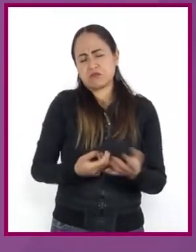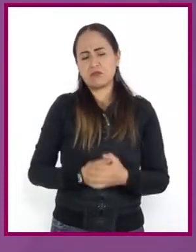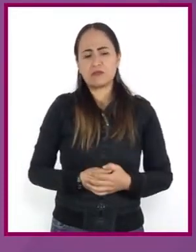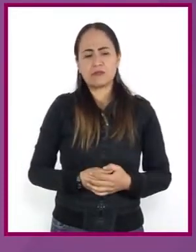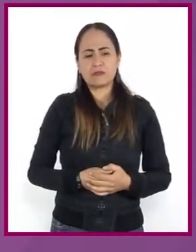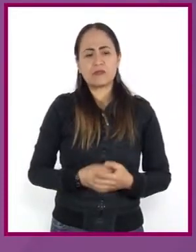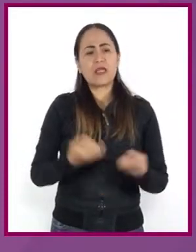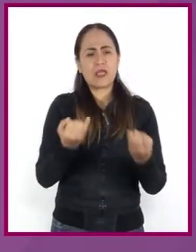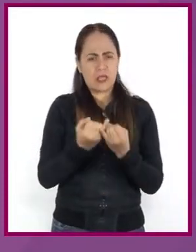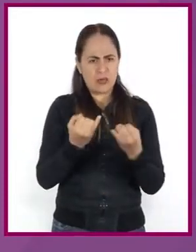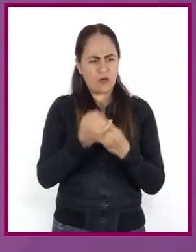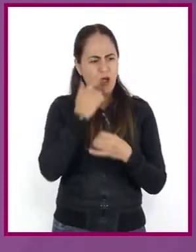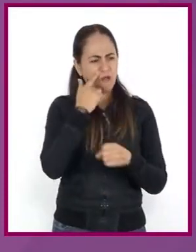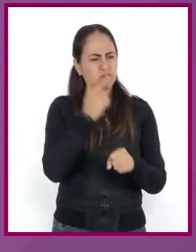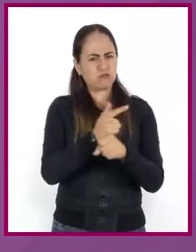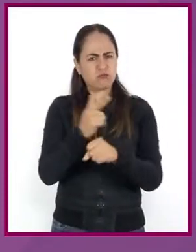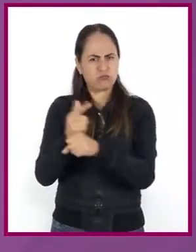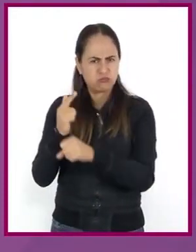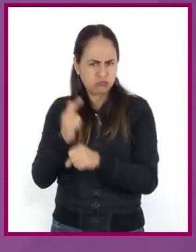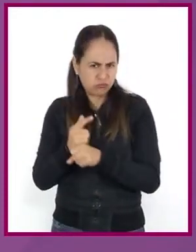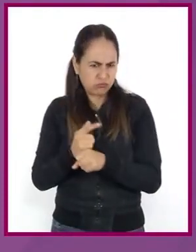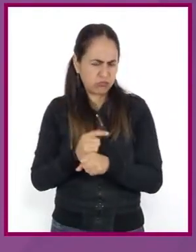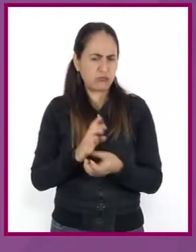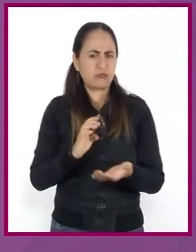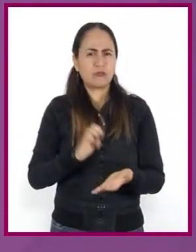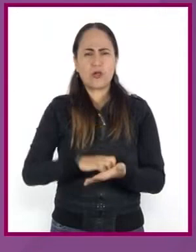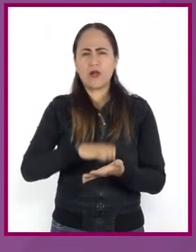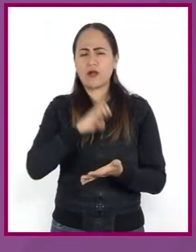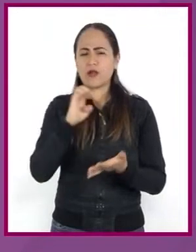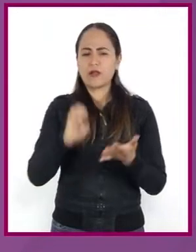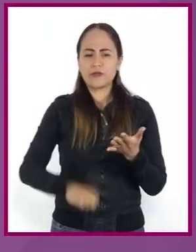para identificar, ya sea si